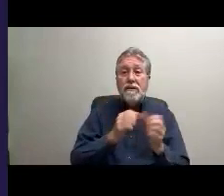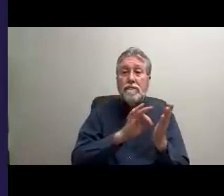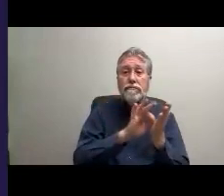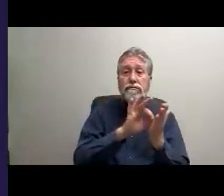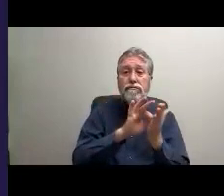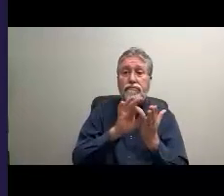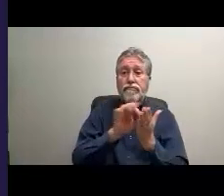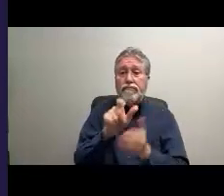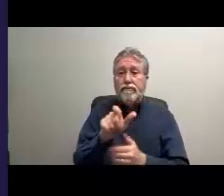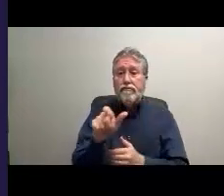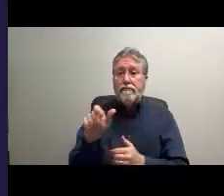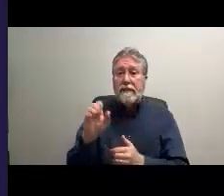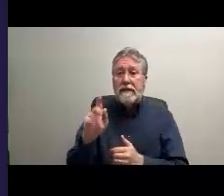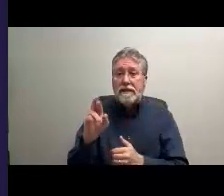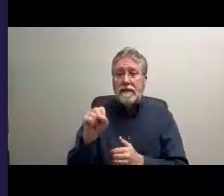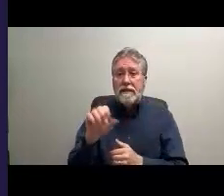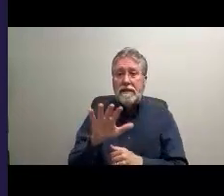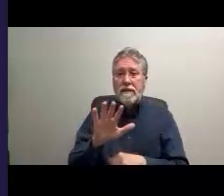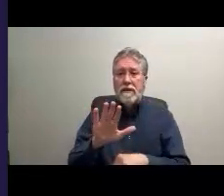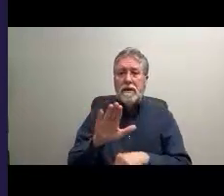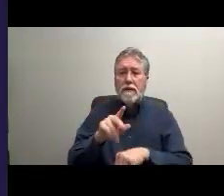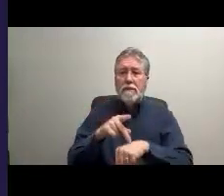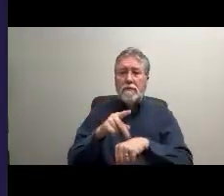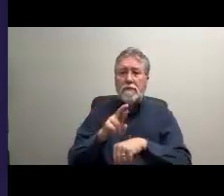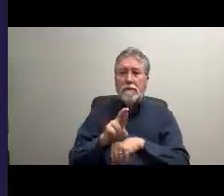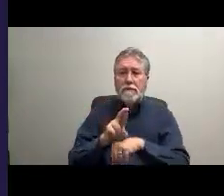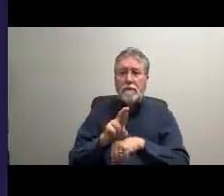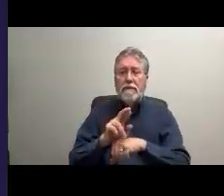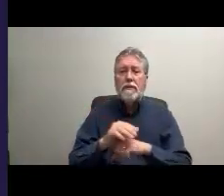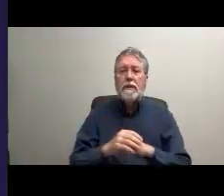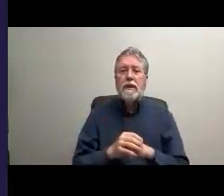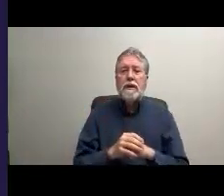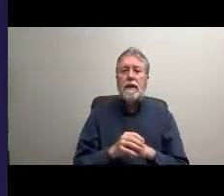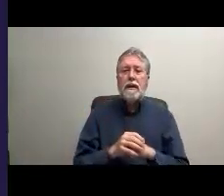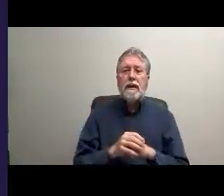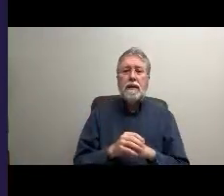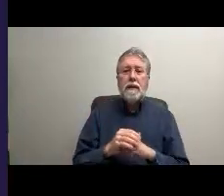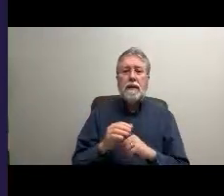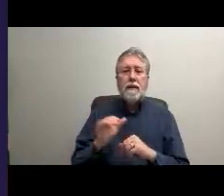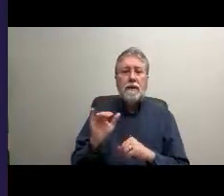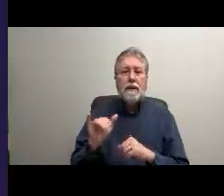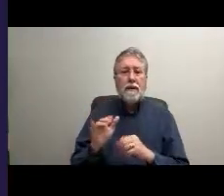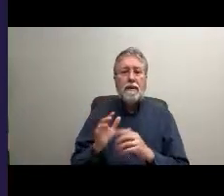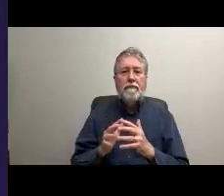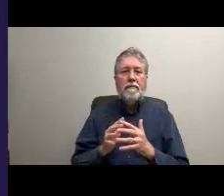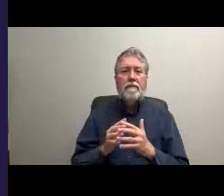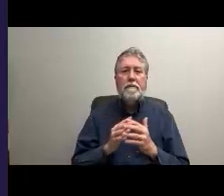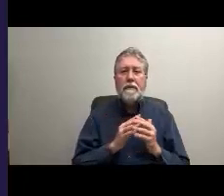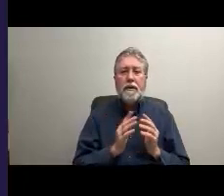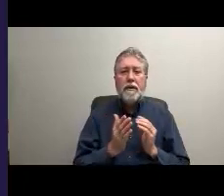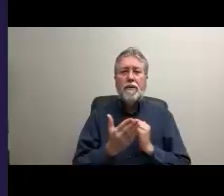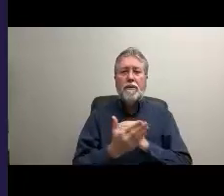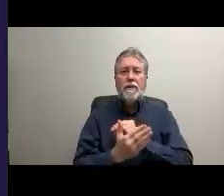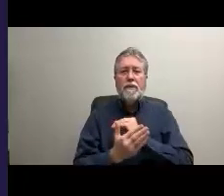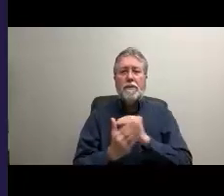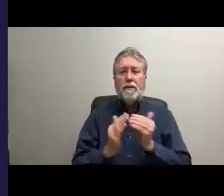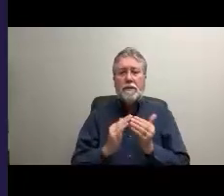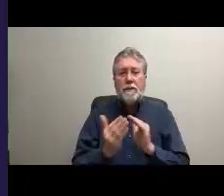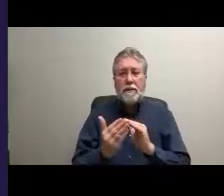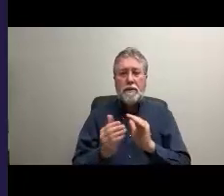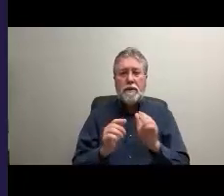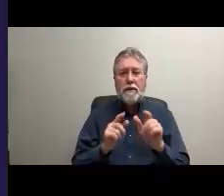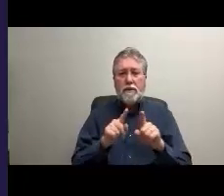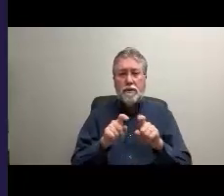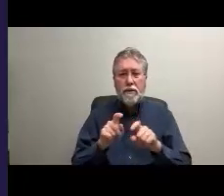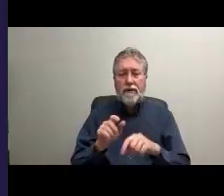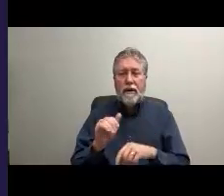sobre la comunidad estadounidense, ACS, para las Islas Vírgenes de Estados Unidos, y para Puerto Rico, el